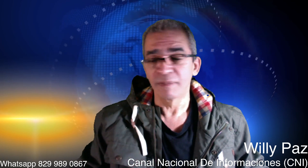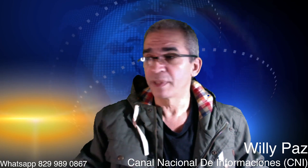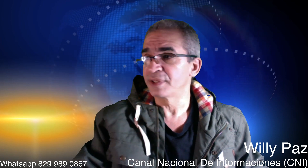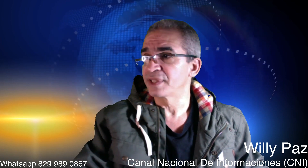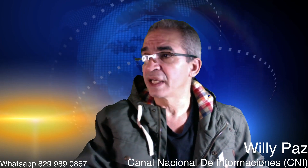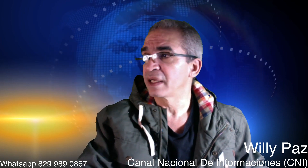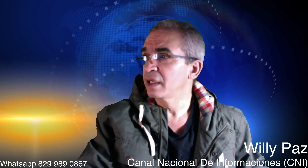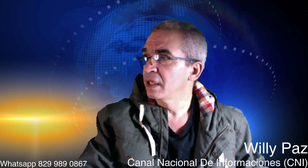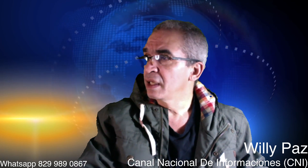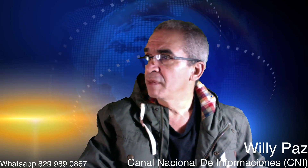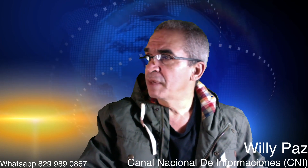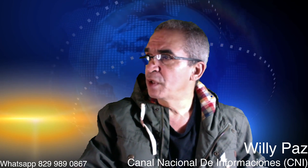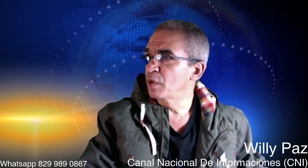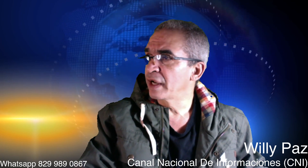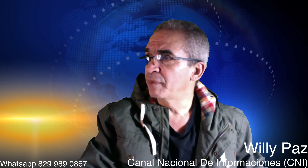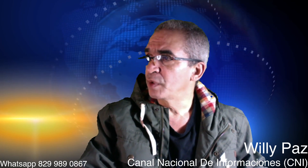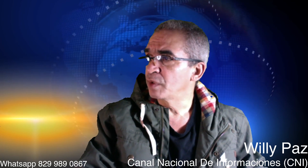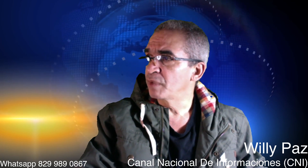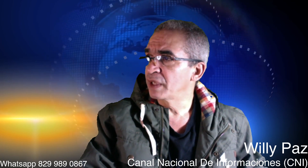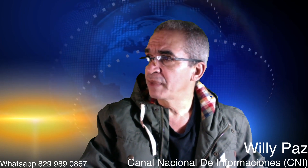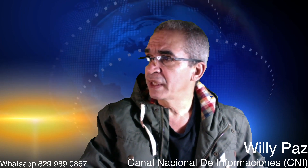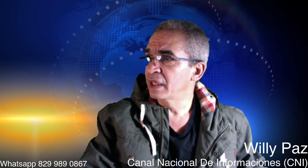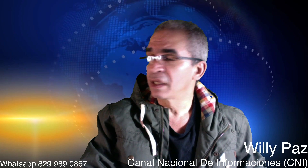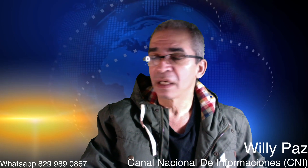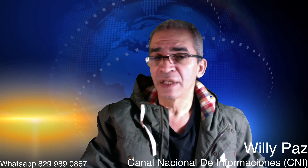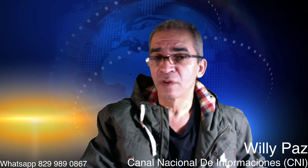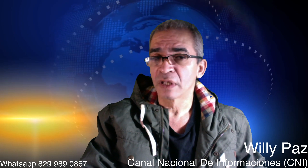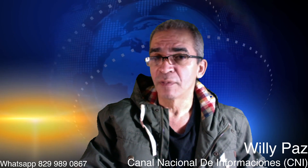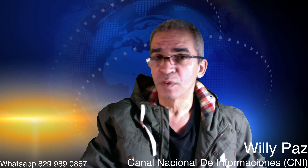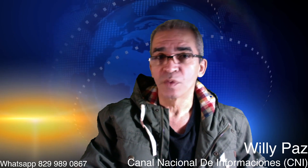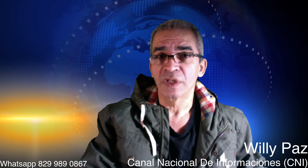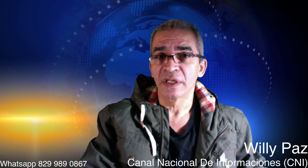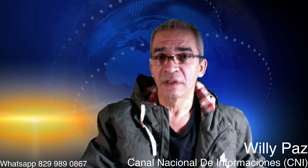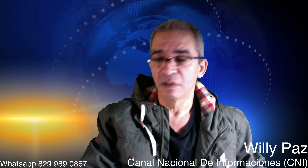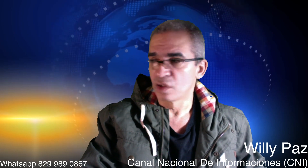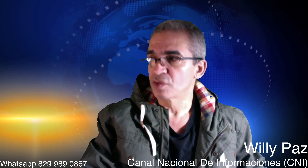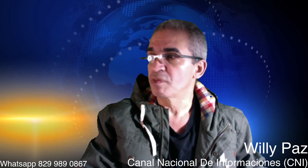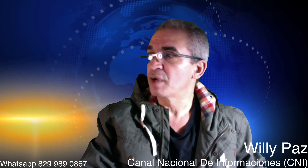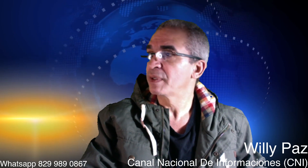forma de pensar. Vamos a un cambio. En breve retornamos. Usted no se mueve.